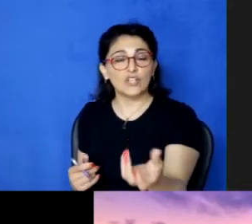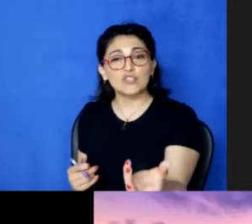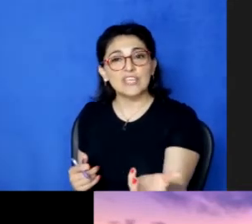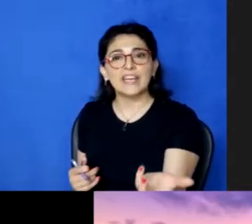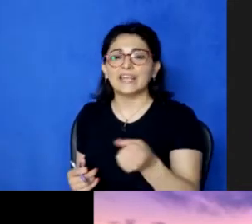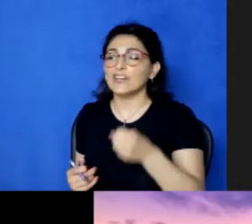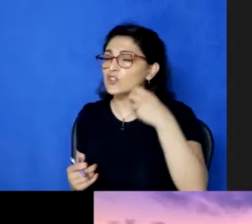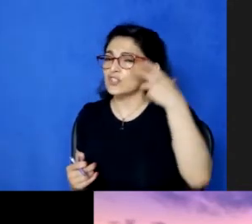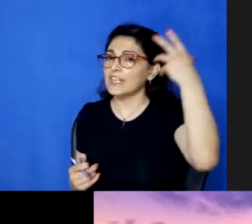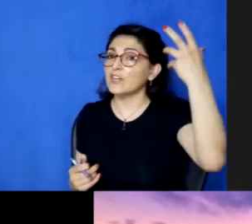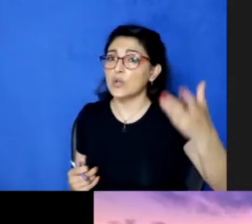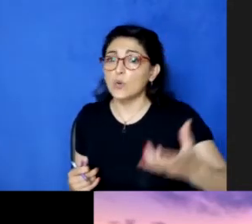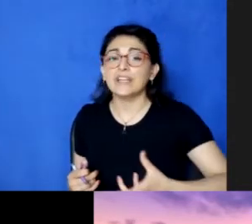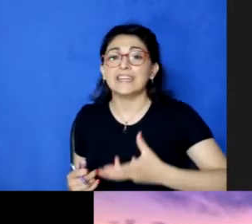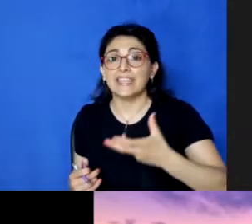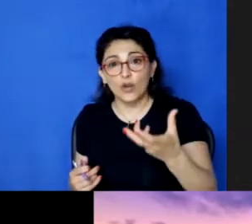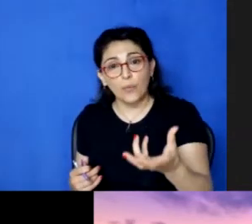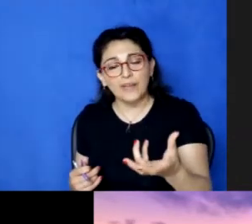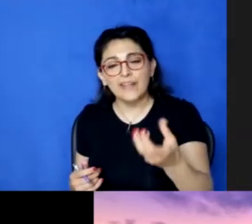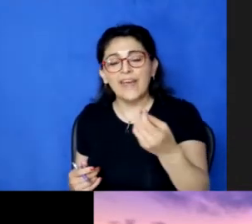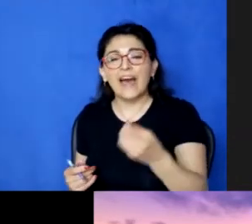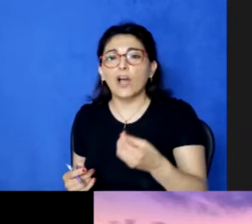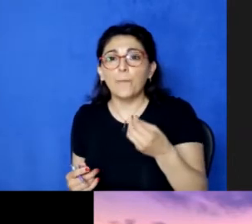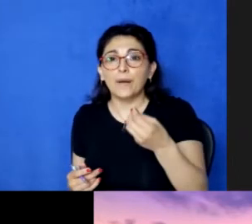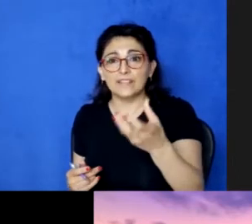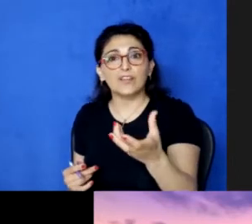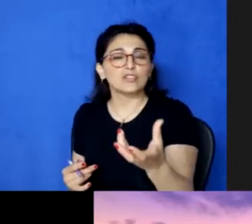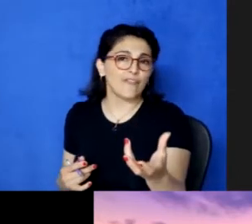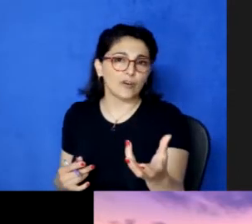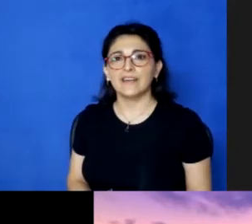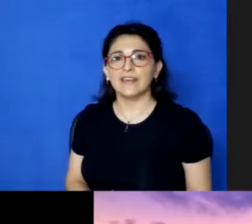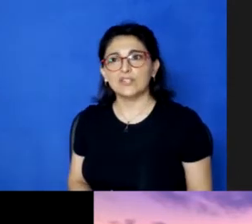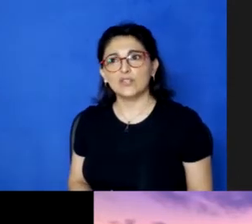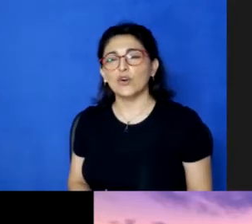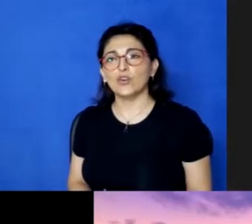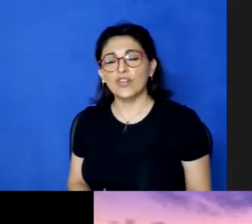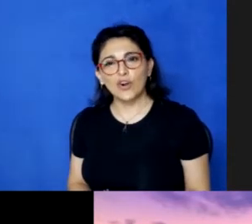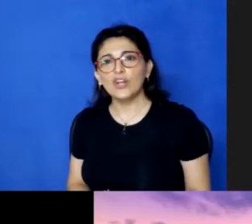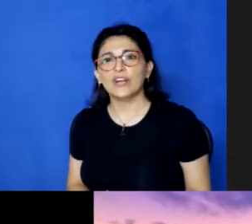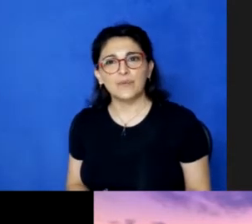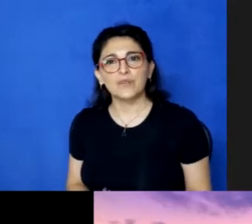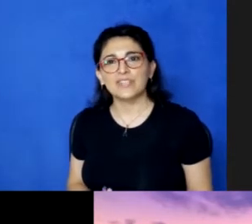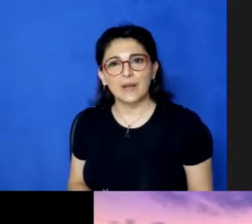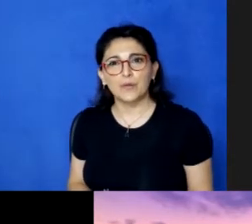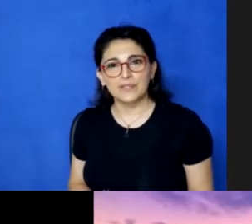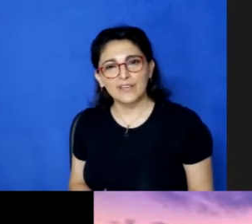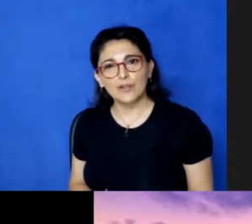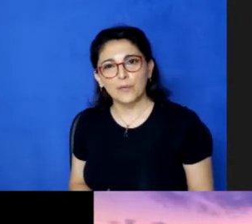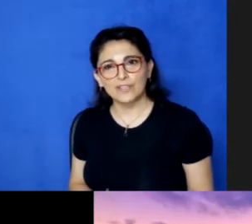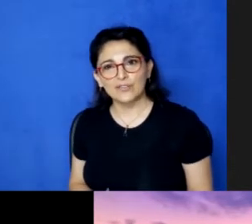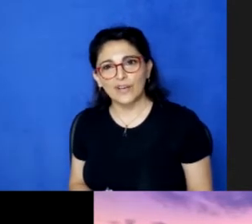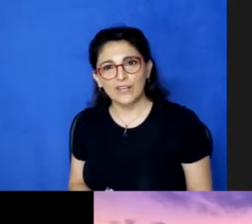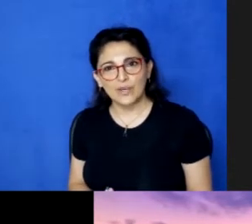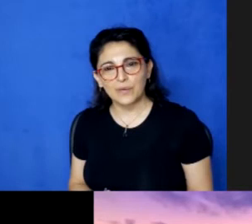aquellos que nos siguen, a quienes nos escuchan y quienes nos ven, a compartir de otra forma. Eso nos dejó y lo queremos seguir aprovechando,